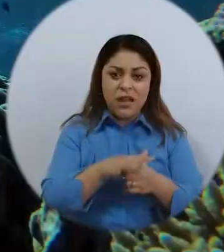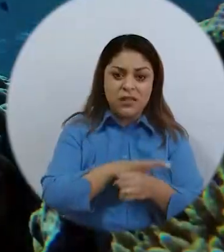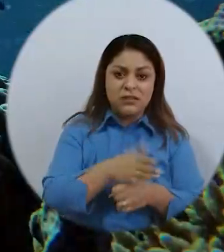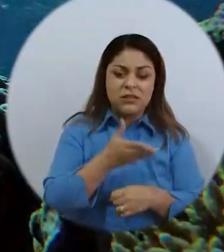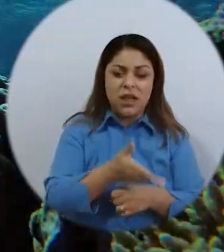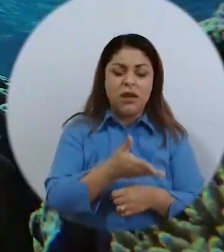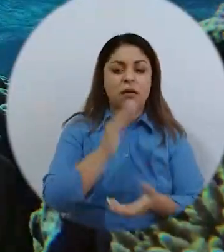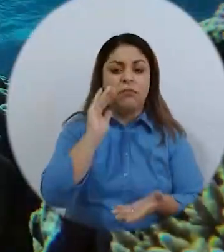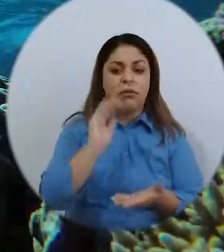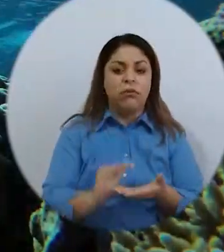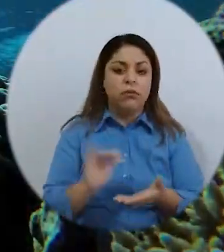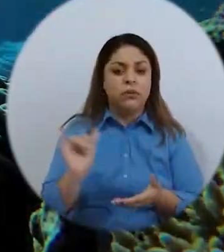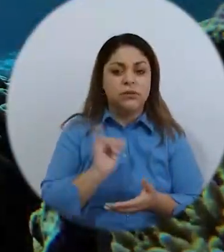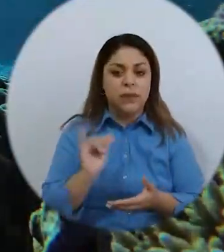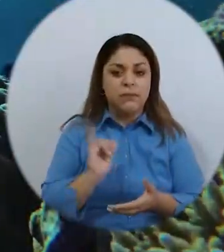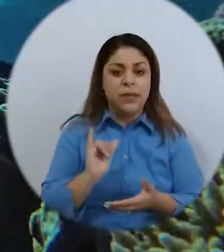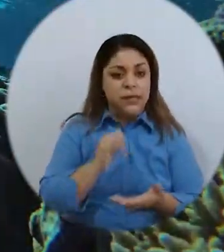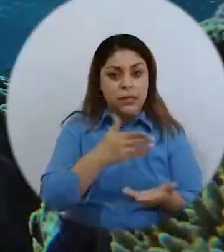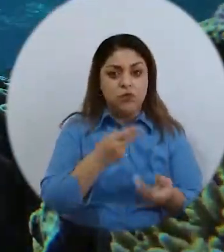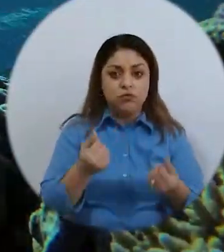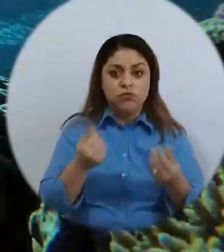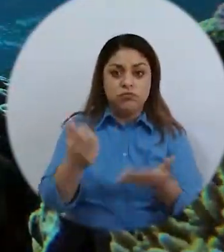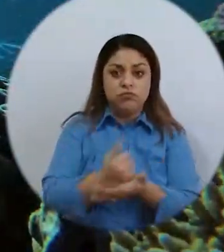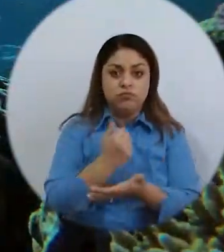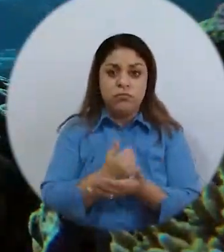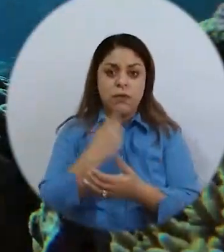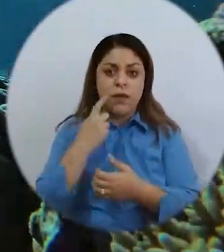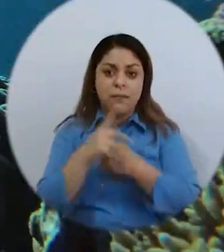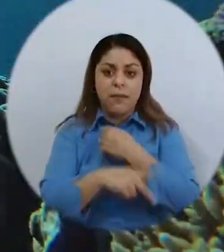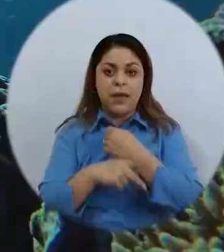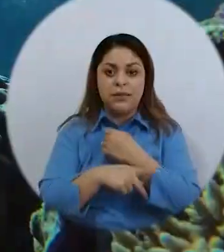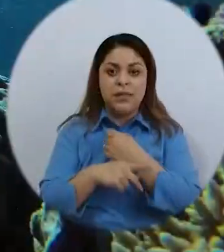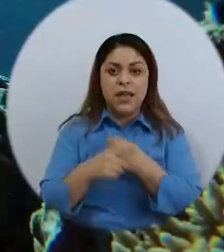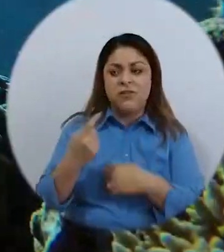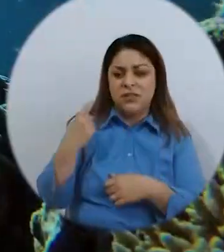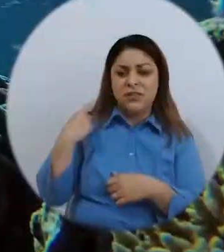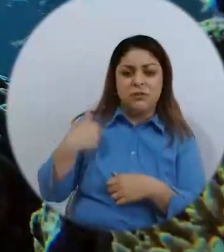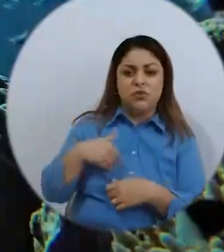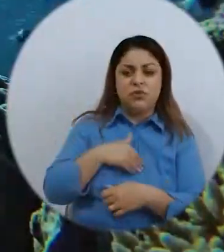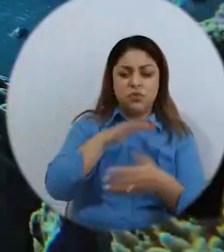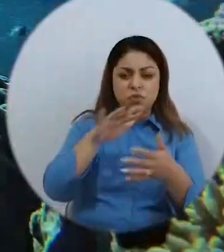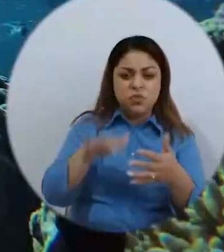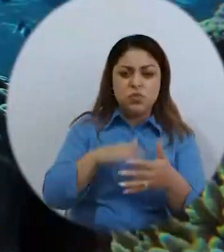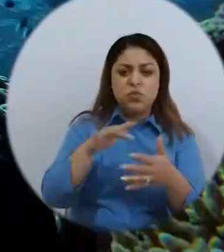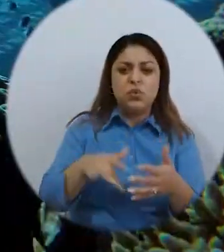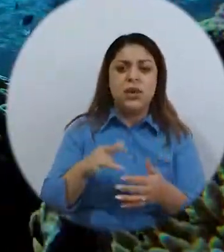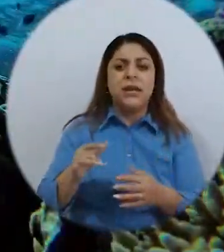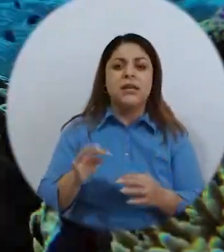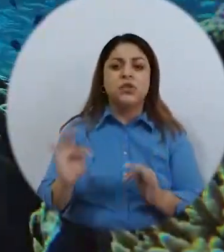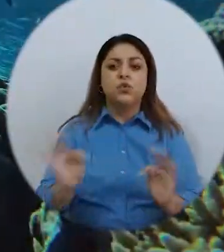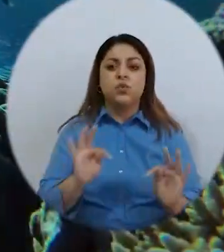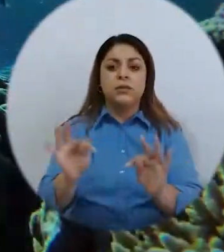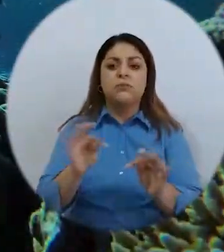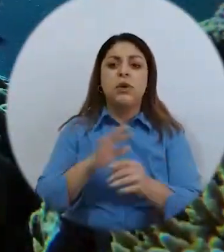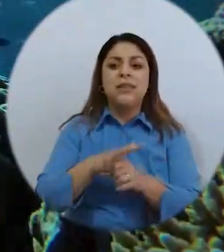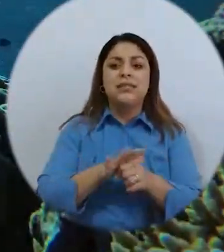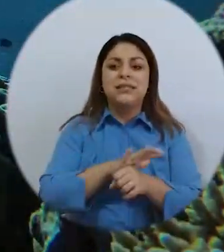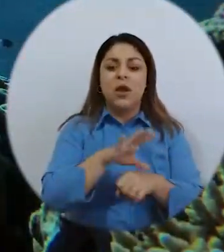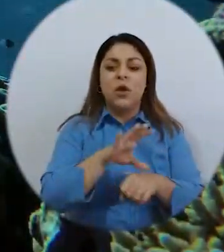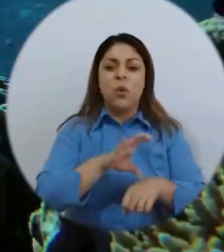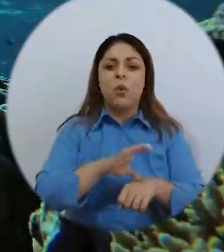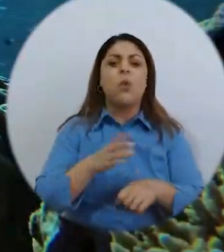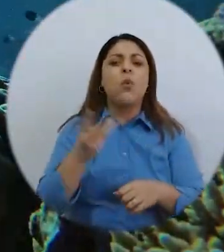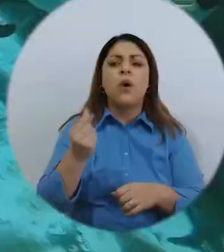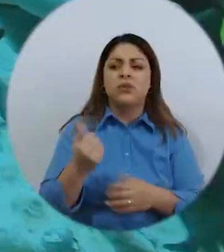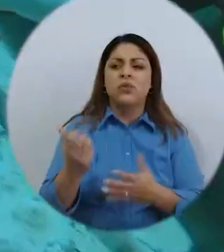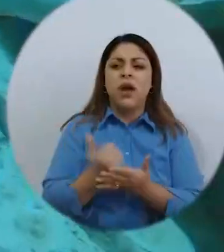económicas que se generan en la isla y que también generan una inversión importante para el país. Recientemente nosotros hicimos un estudio que el turismo en la isla genera para el